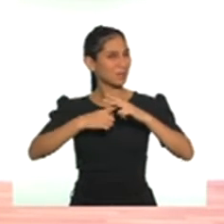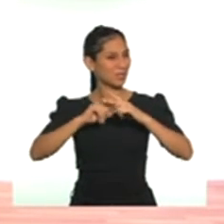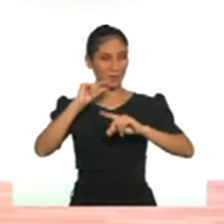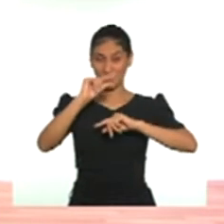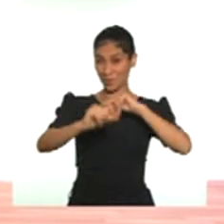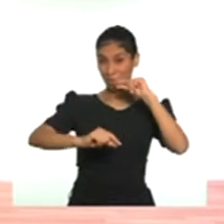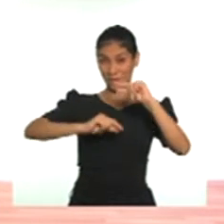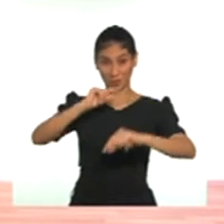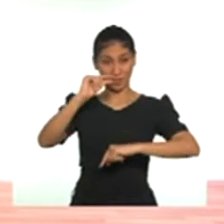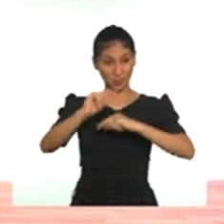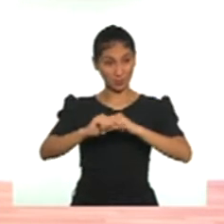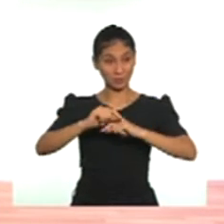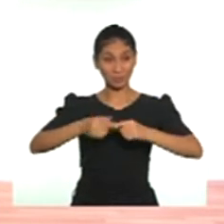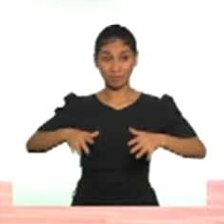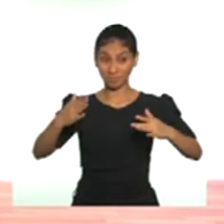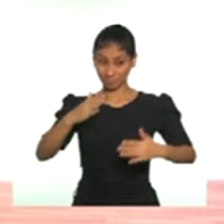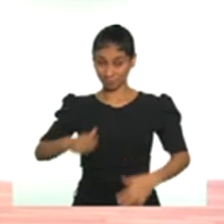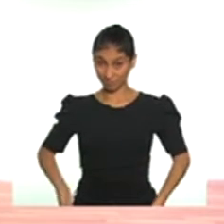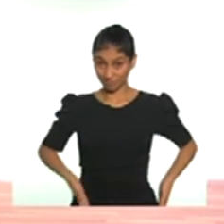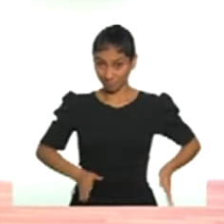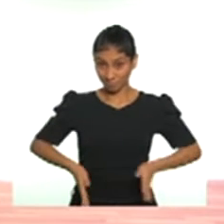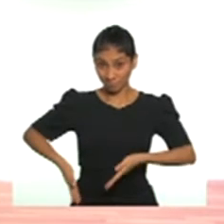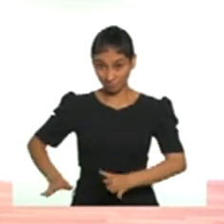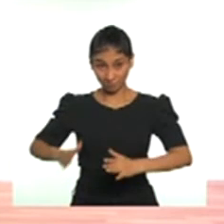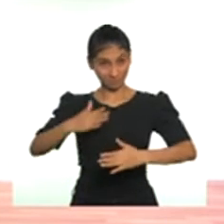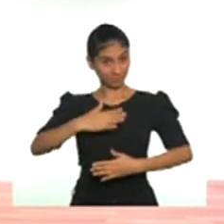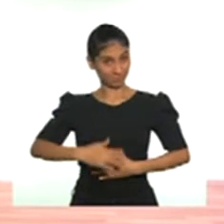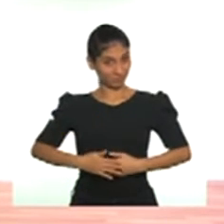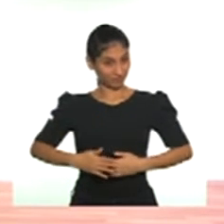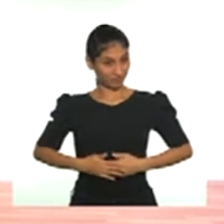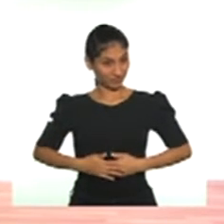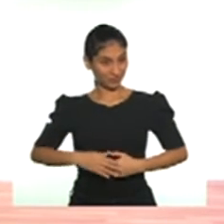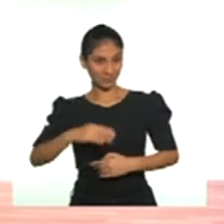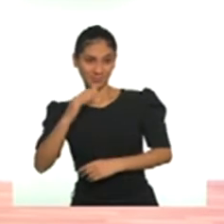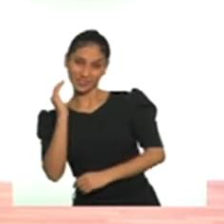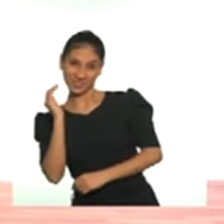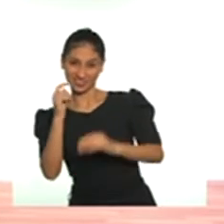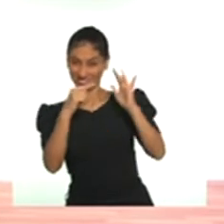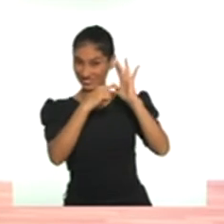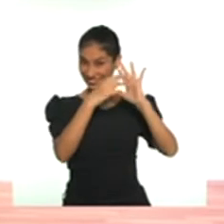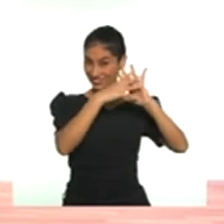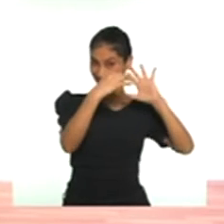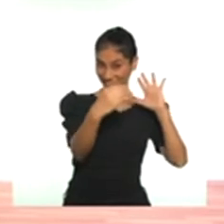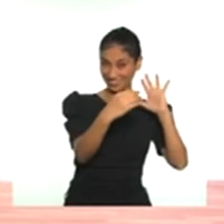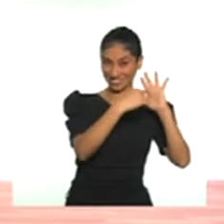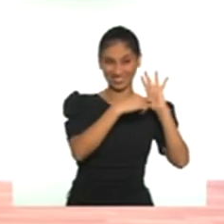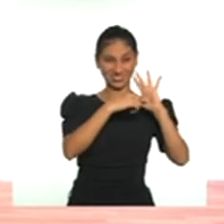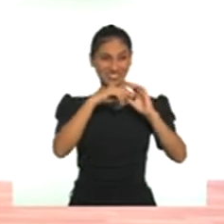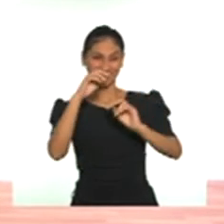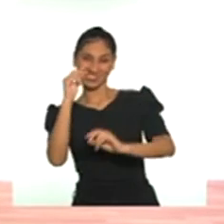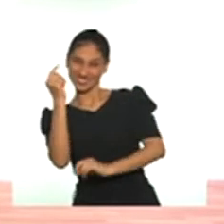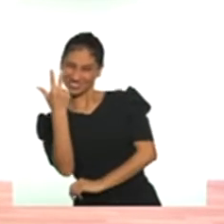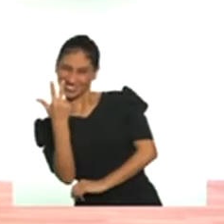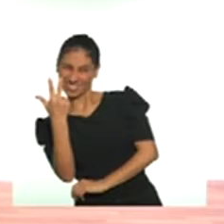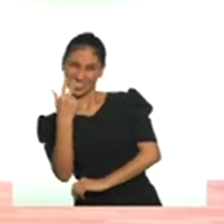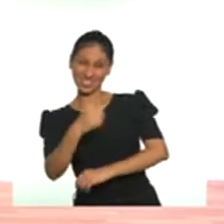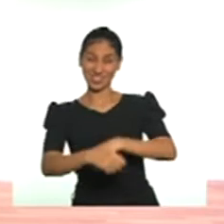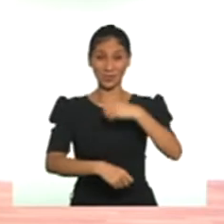empezar poco a poco. Piernas y torso, solamente eso. Uno,